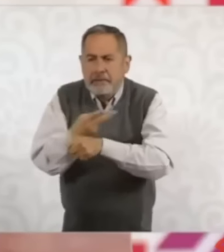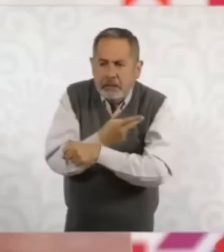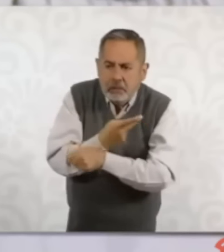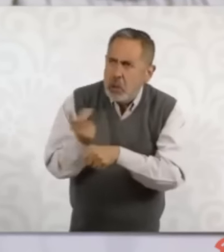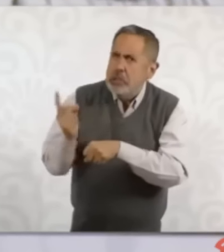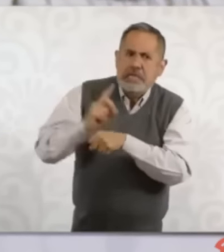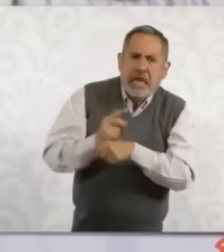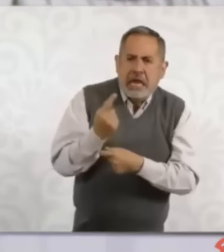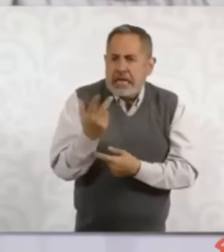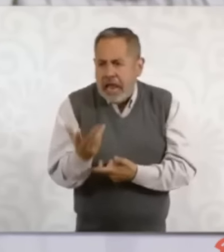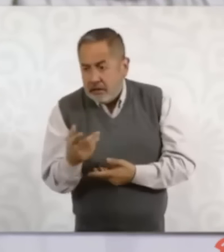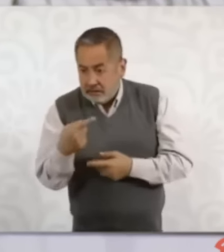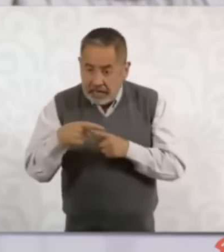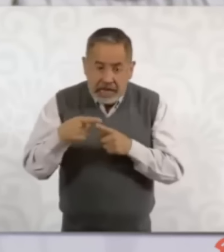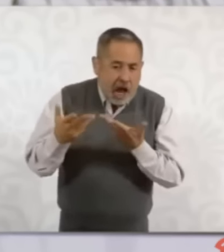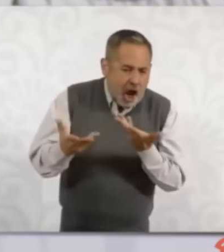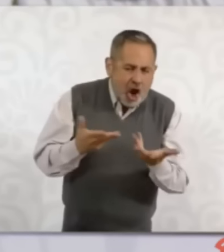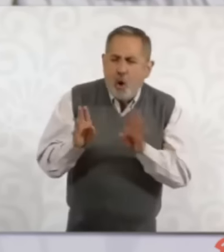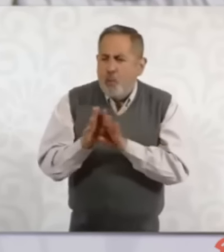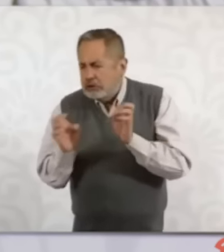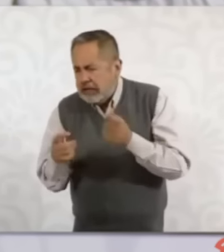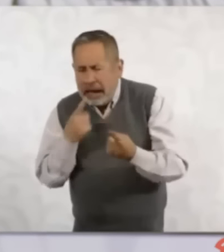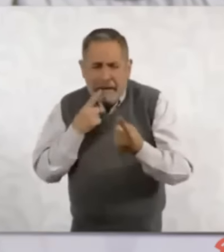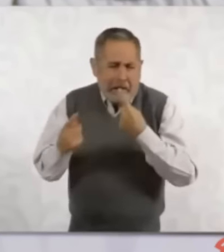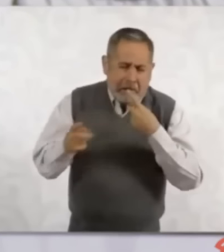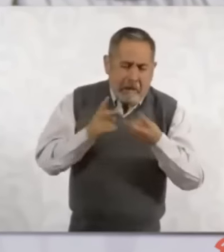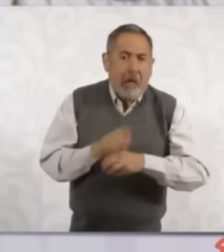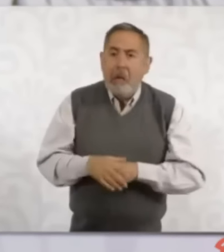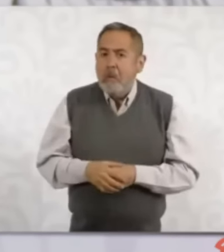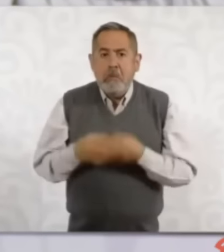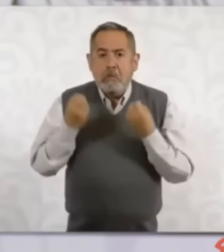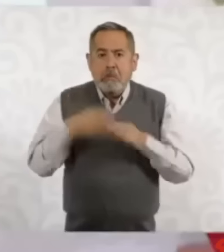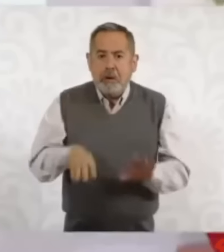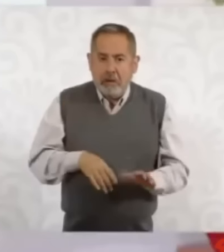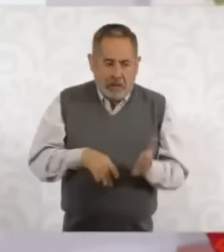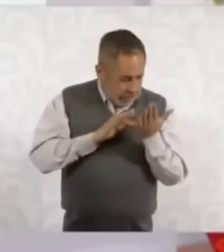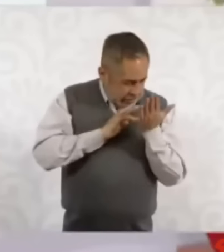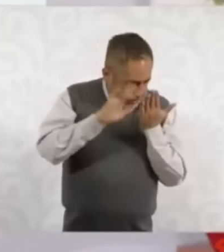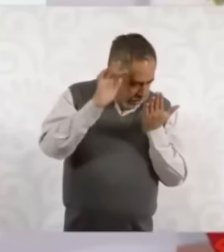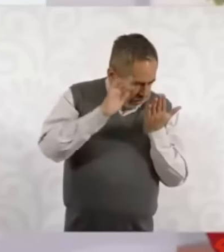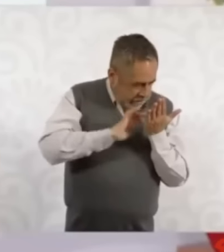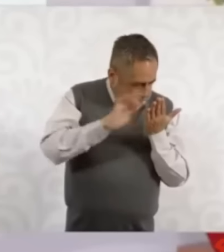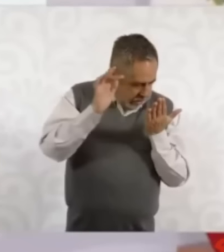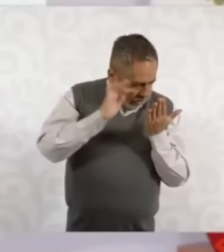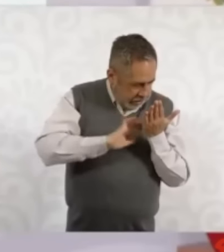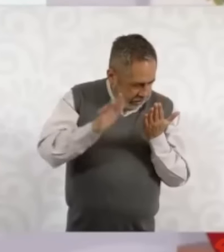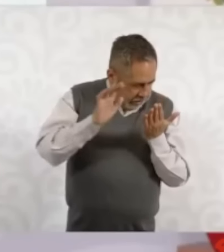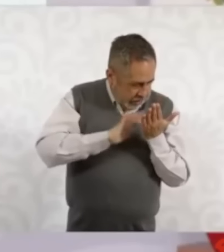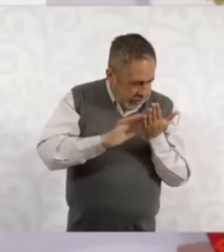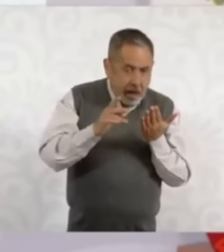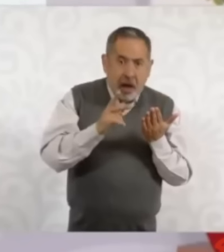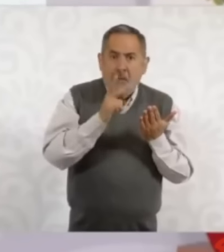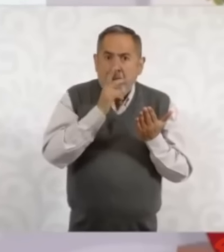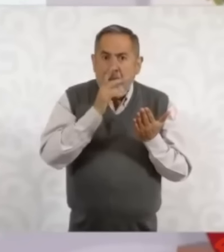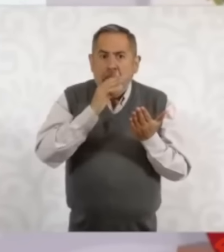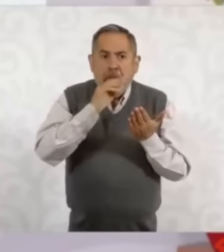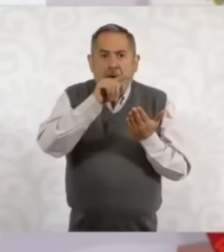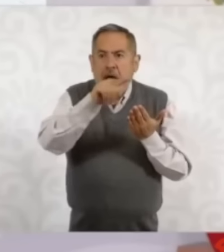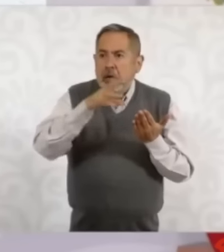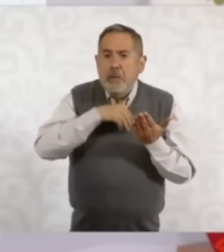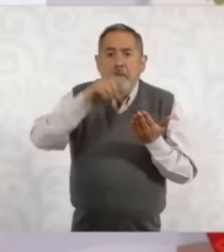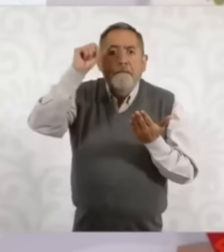día, ya hiciste tu tarea, cómo vas, están todos ahí metidos en el celular y están comiendo y